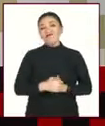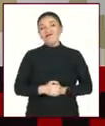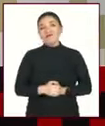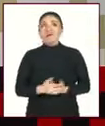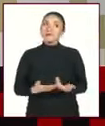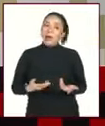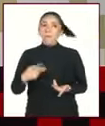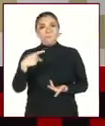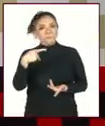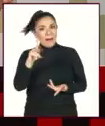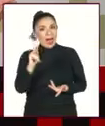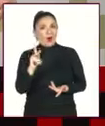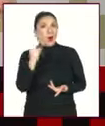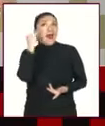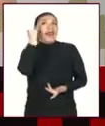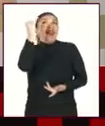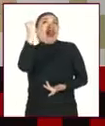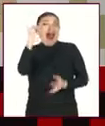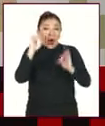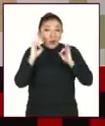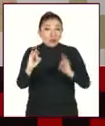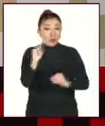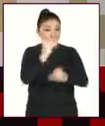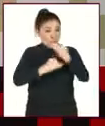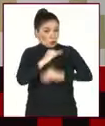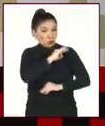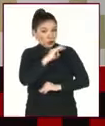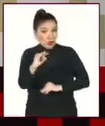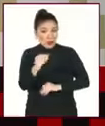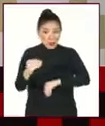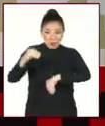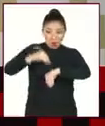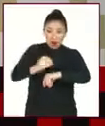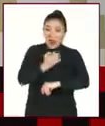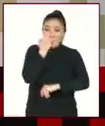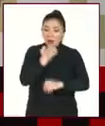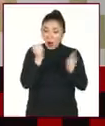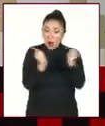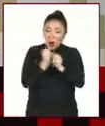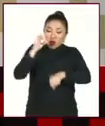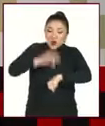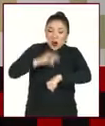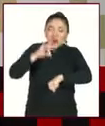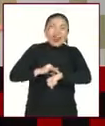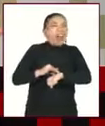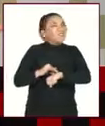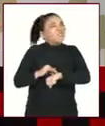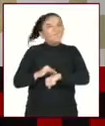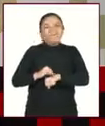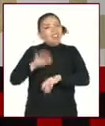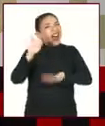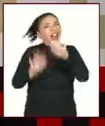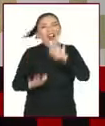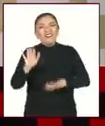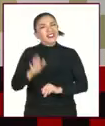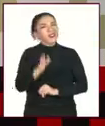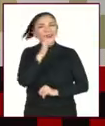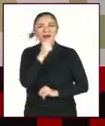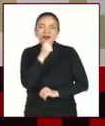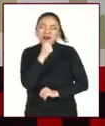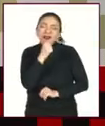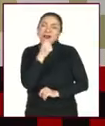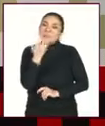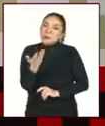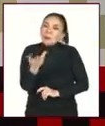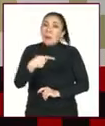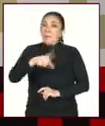claro, dentro de lo ideal, no todos podemos tener, o no todas las escuelas, o no todos los lugares pueden tener un doctor a la mano. Entonces,